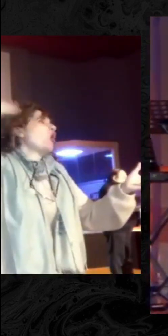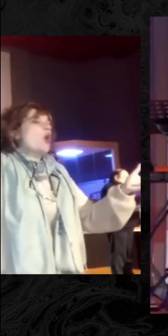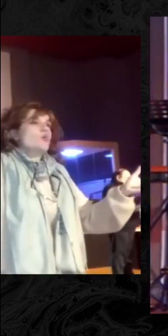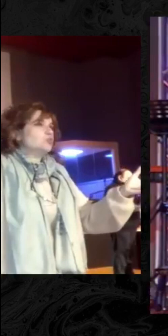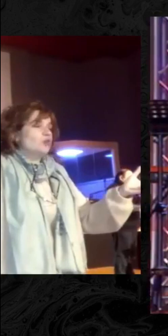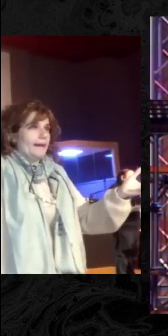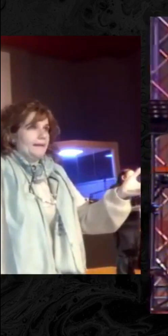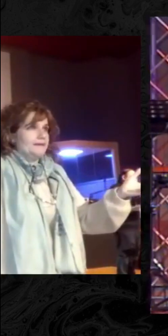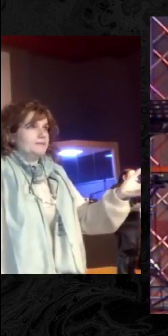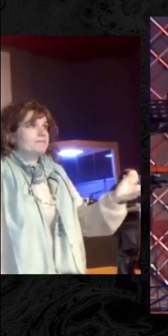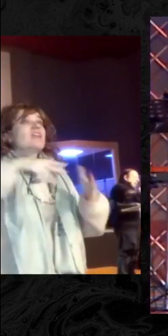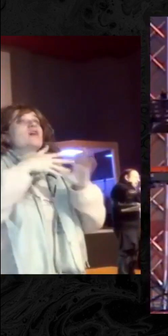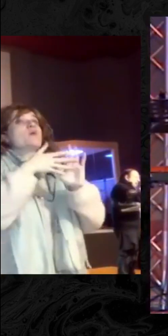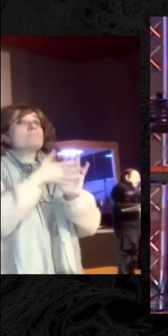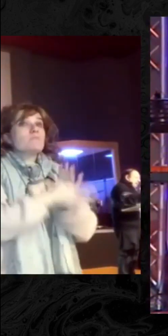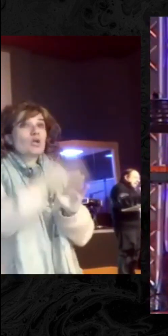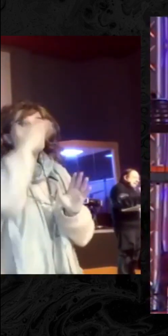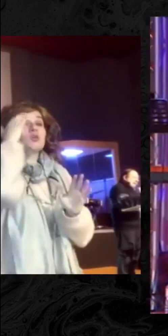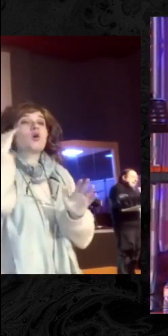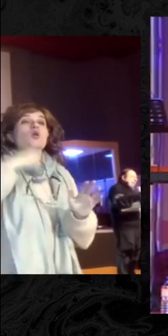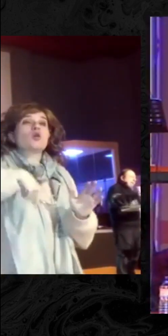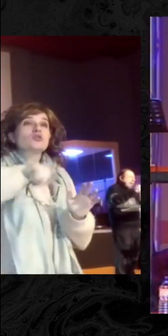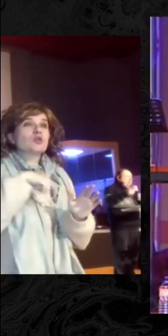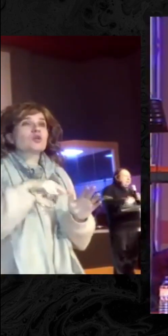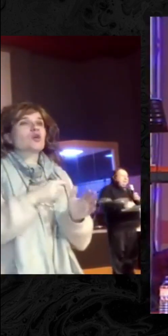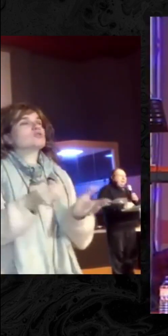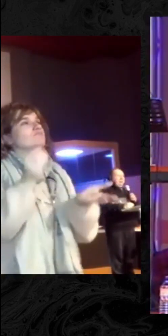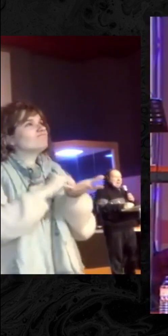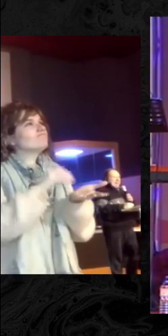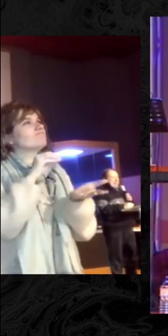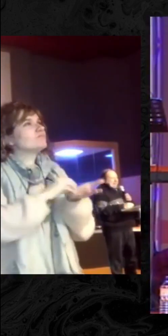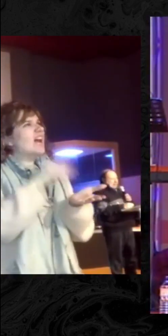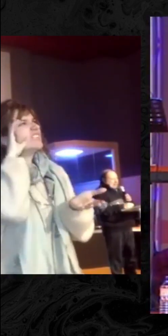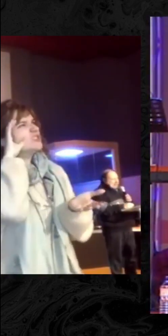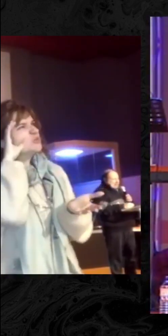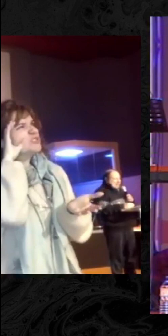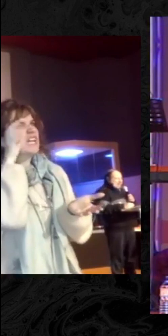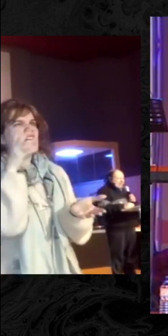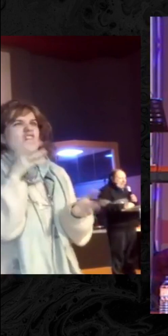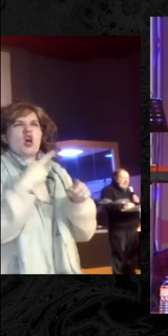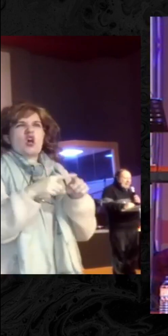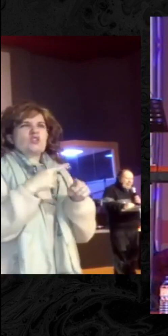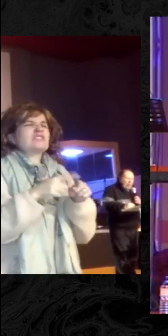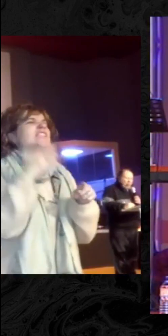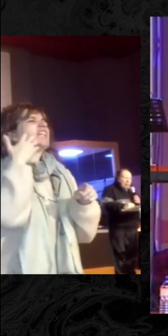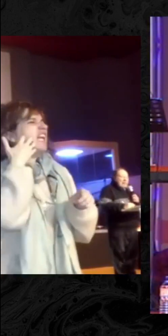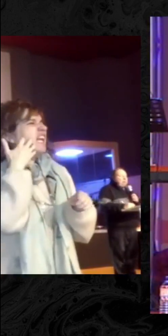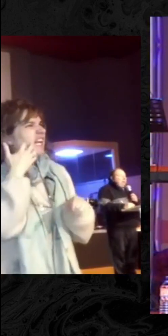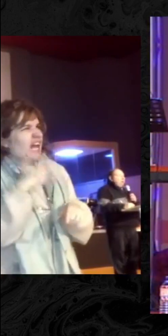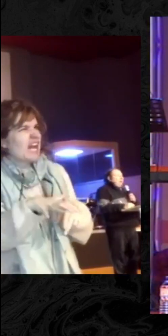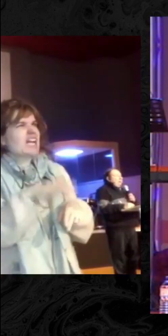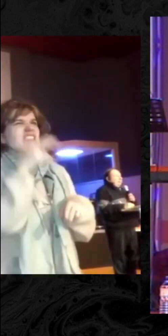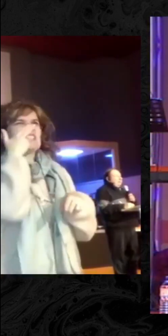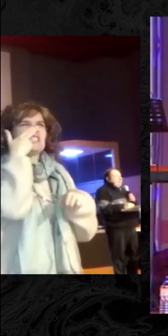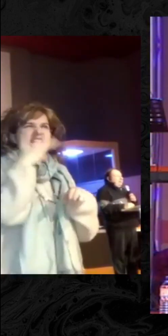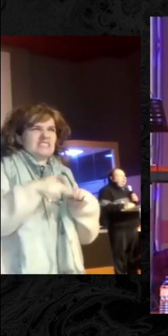estamos escuchando cada vez cosas más raras y más extrañas Pero hay una